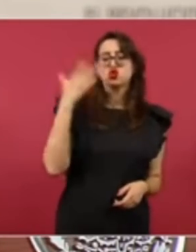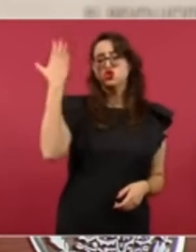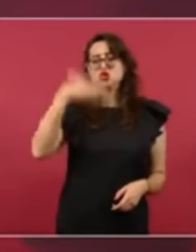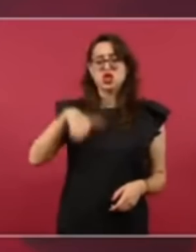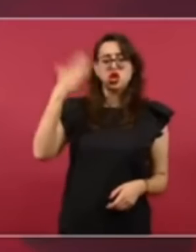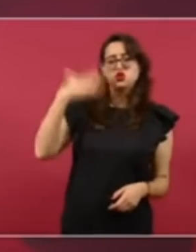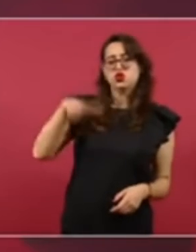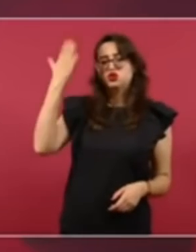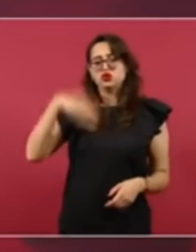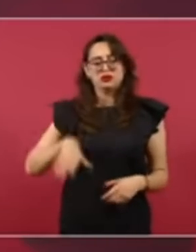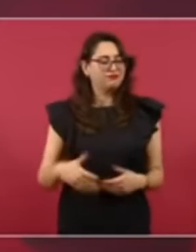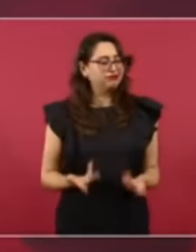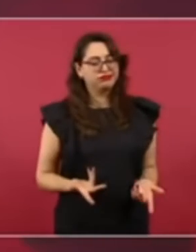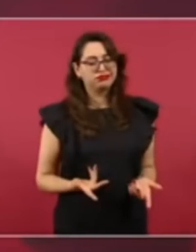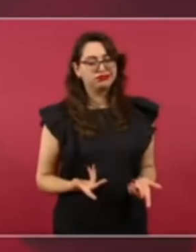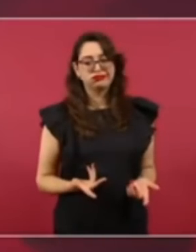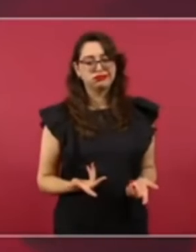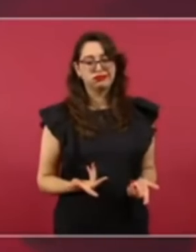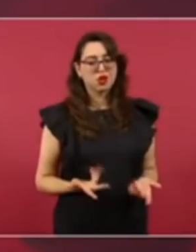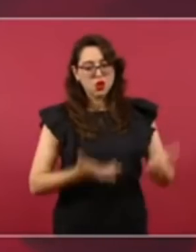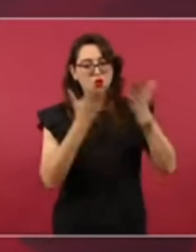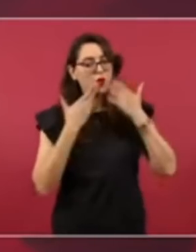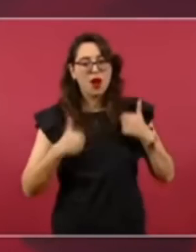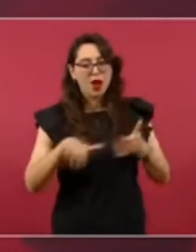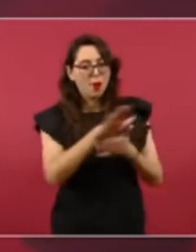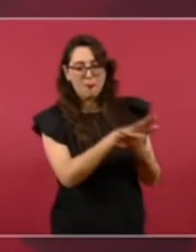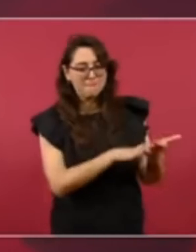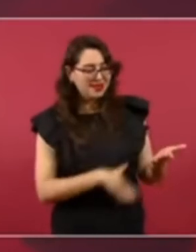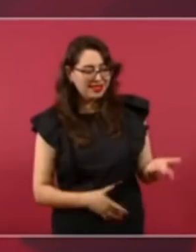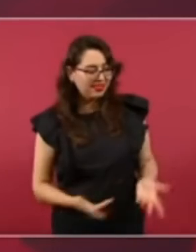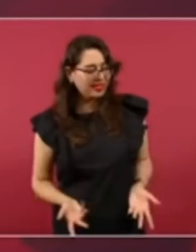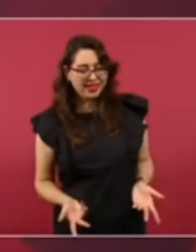Entonces, ¿qué pasa ayer en la tarde?